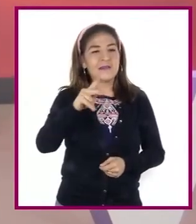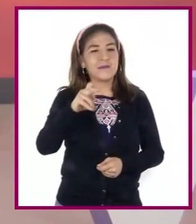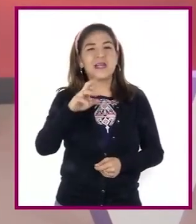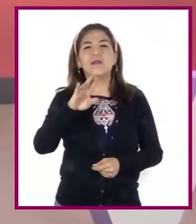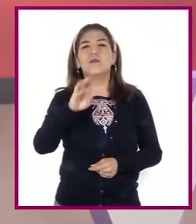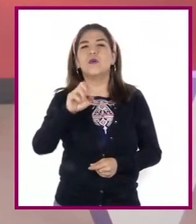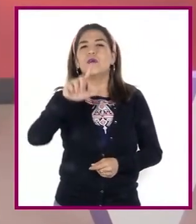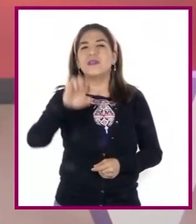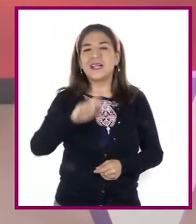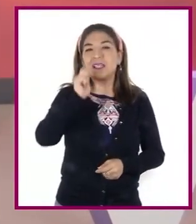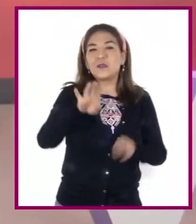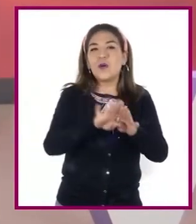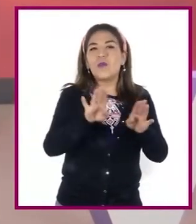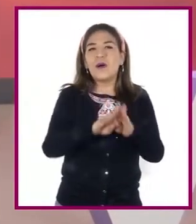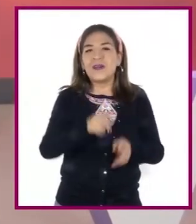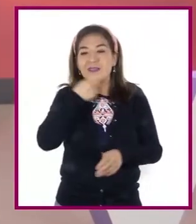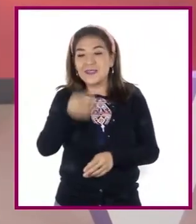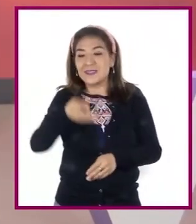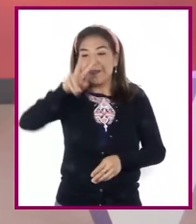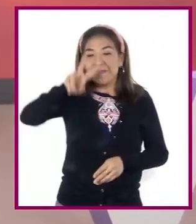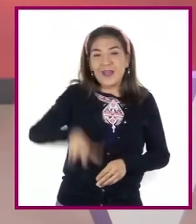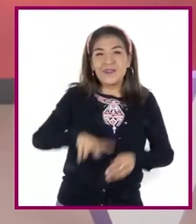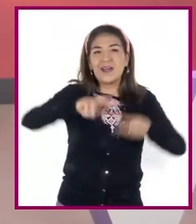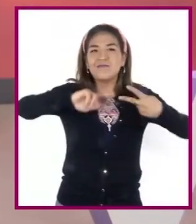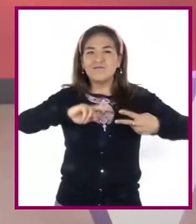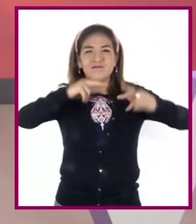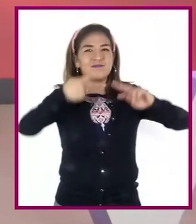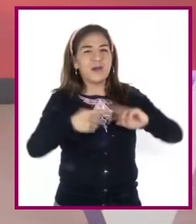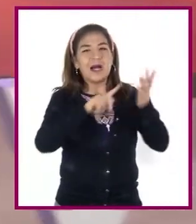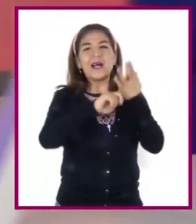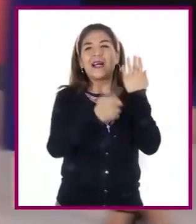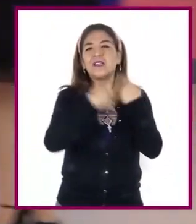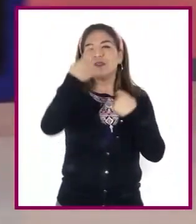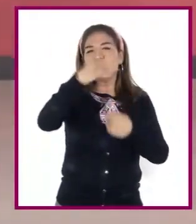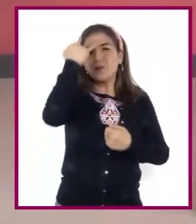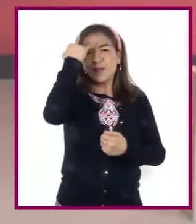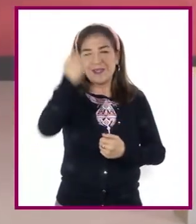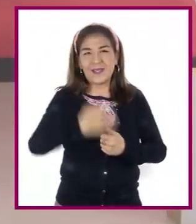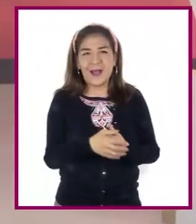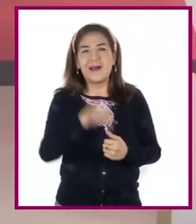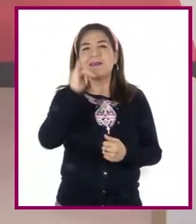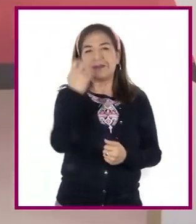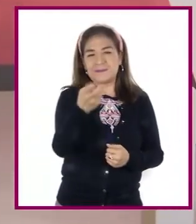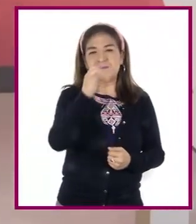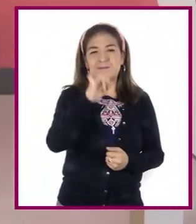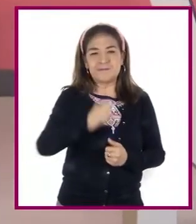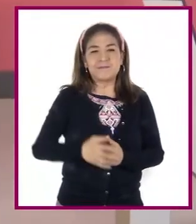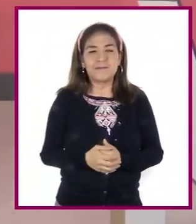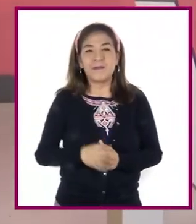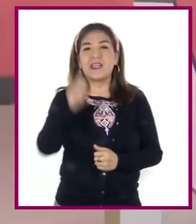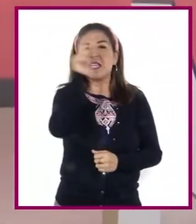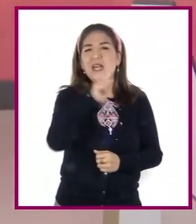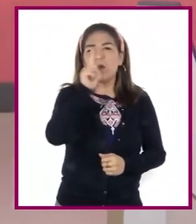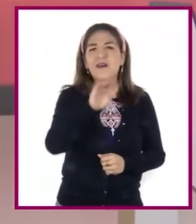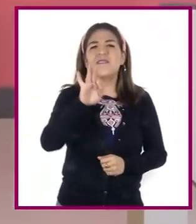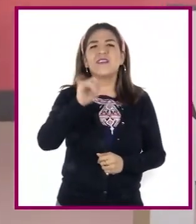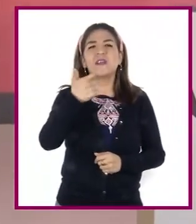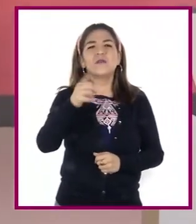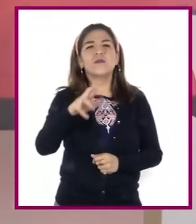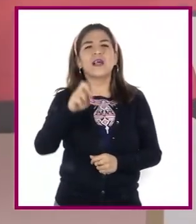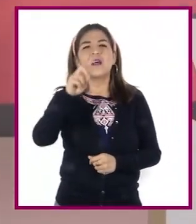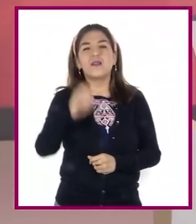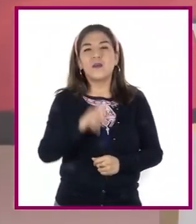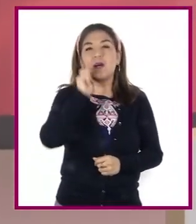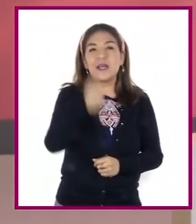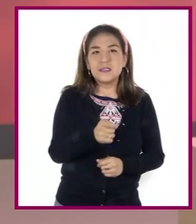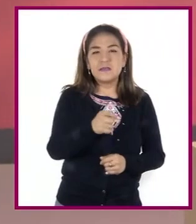la realidad, sino una opinión o una interpretación de ella. Exactamente. El lenguaje figurado es del que